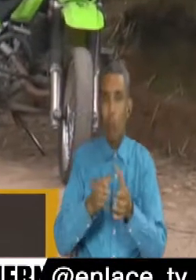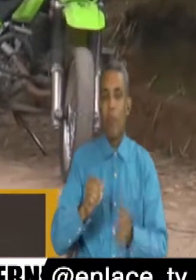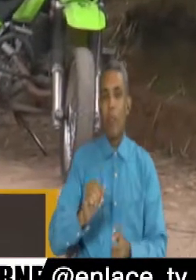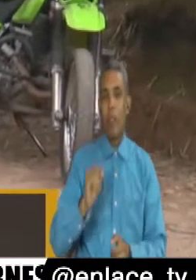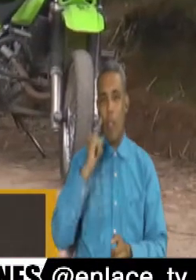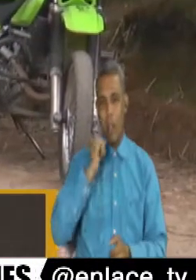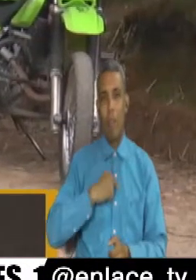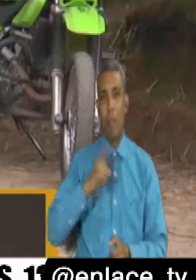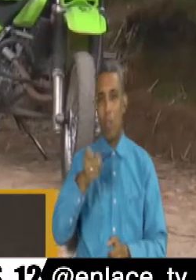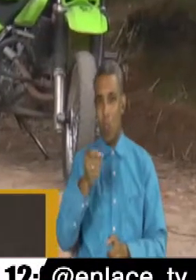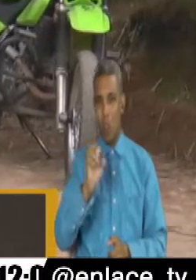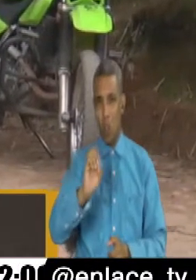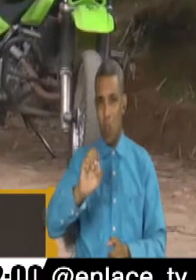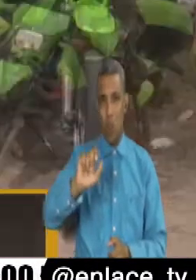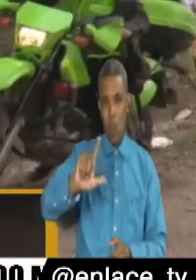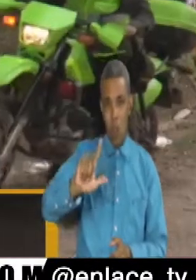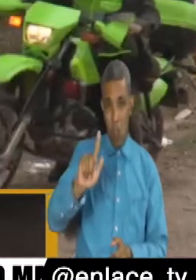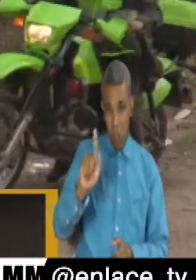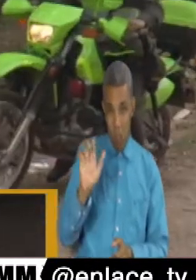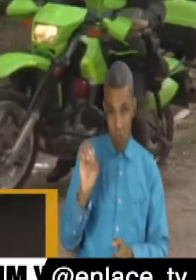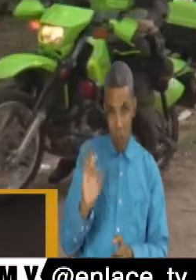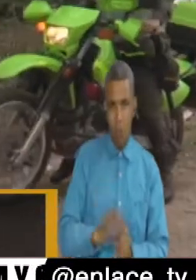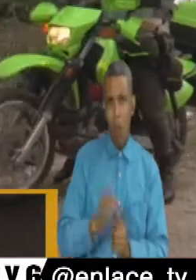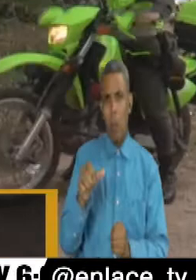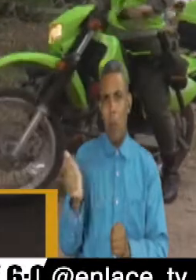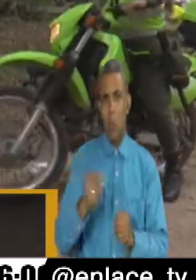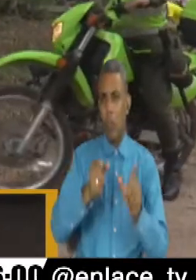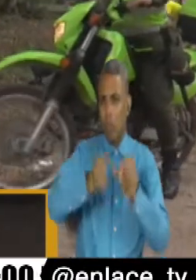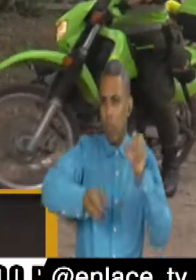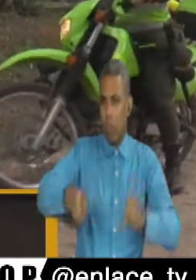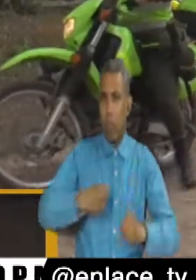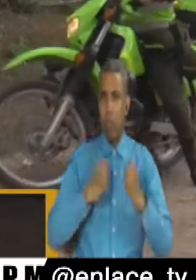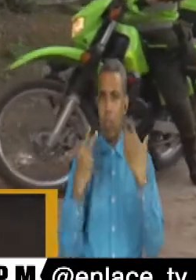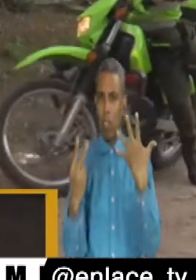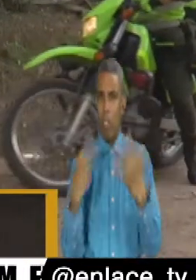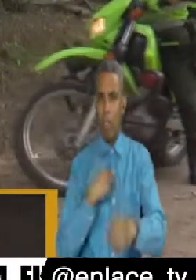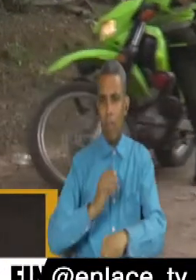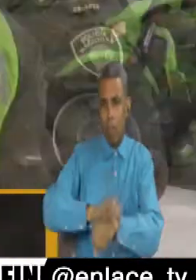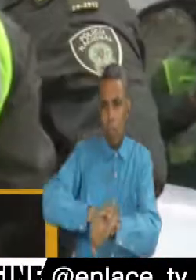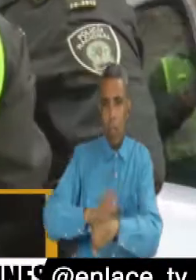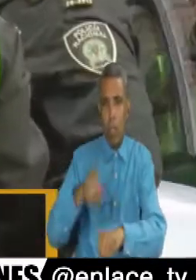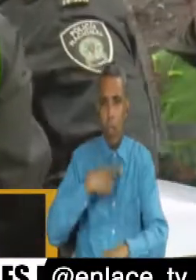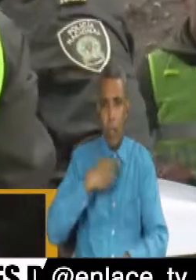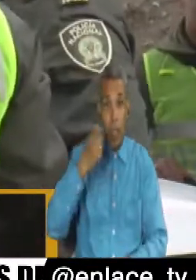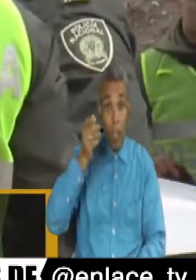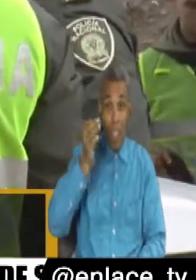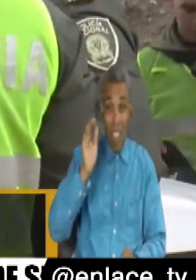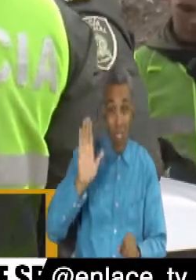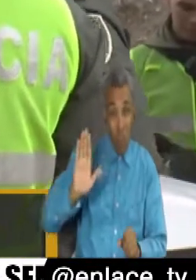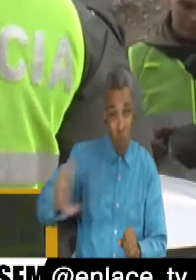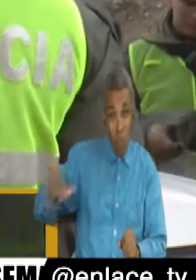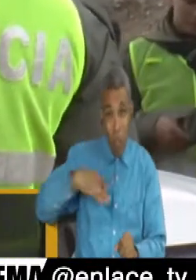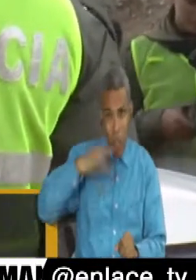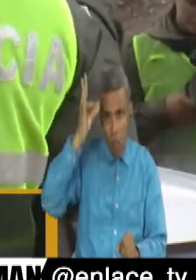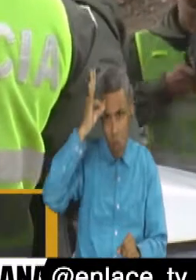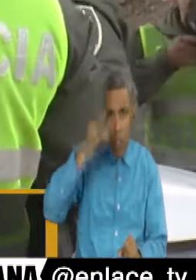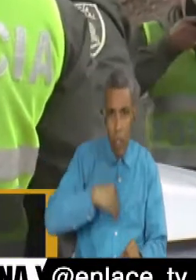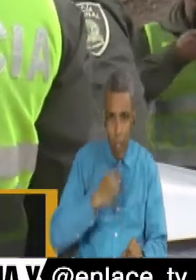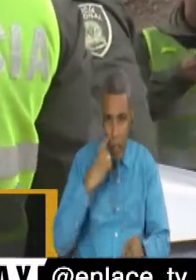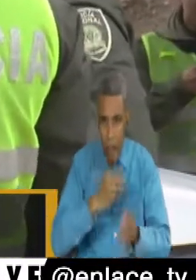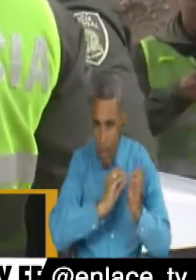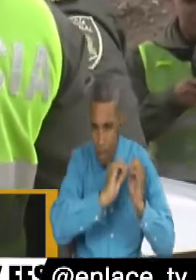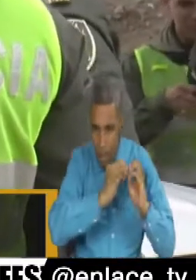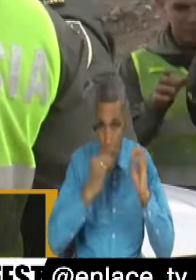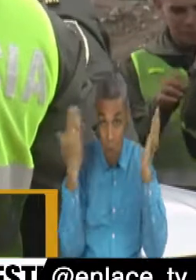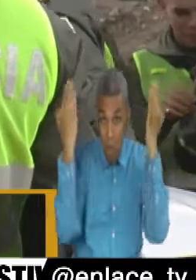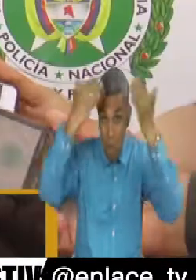operativos de la policía del Magdalena Medio fueron capturadas 7 personas quienes estarían fabricando cocaína en un laboratorio ubicado en zona rural de Santa